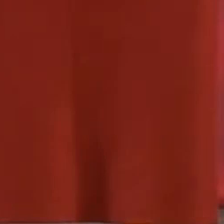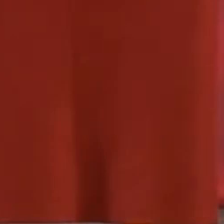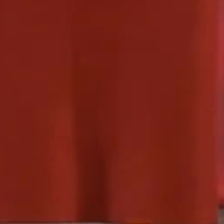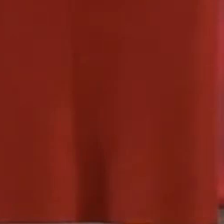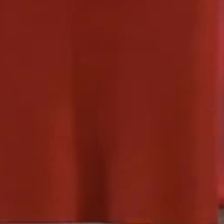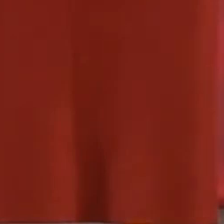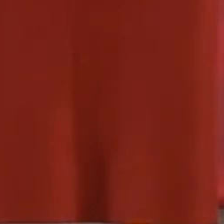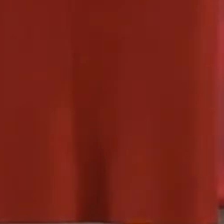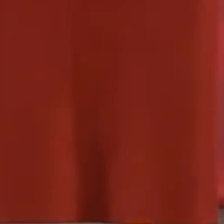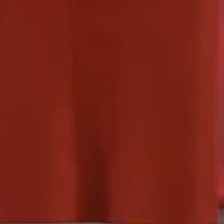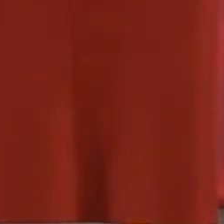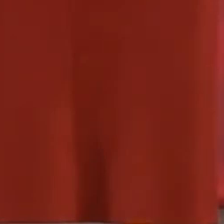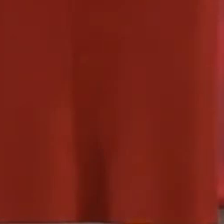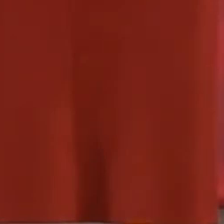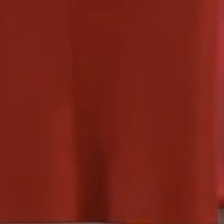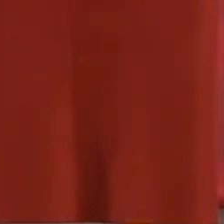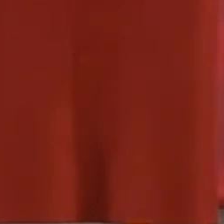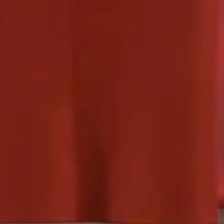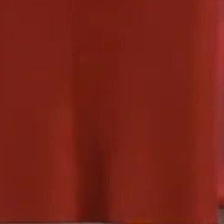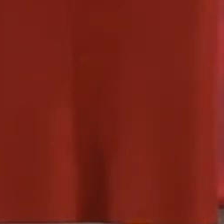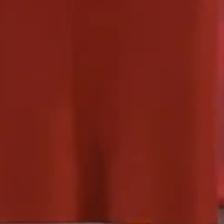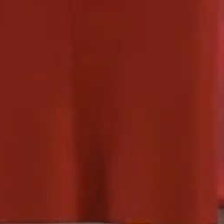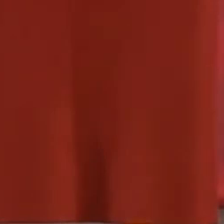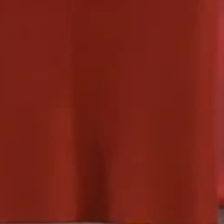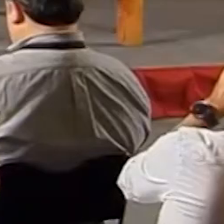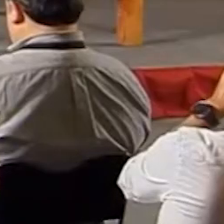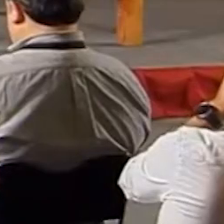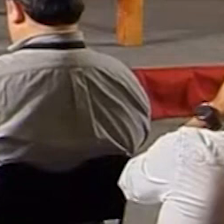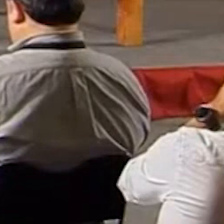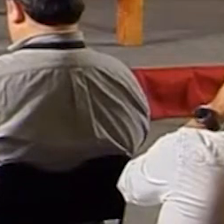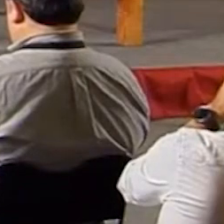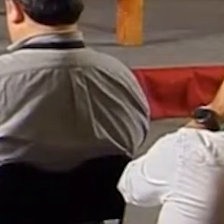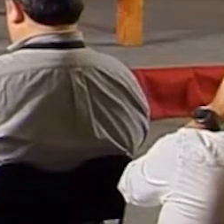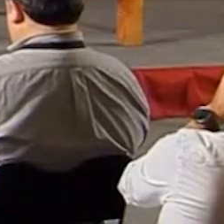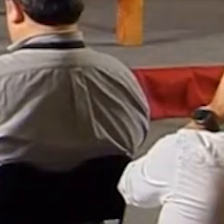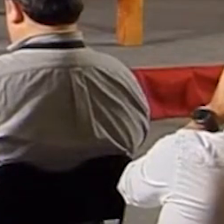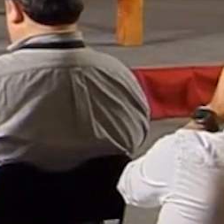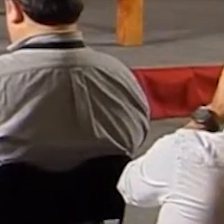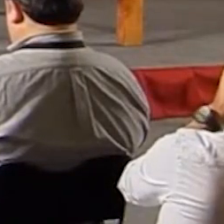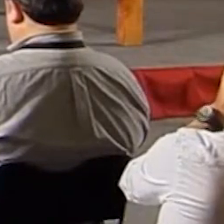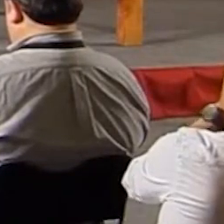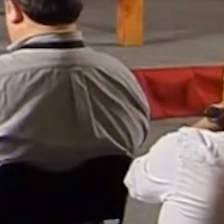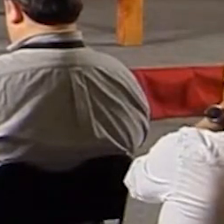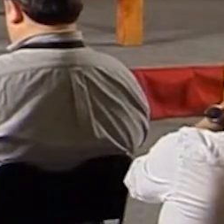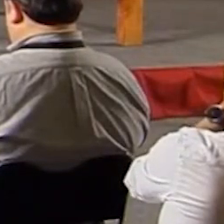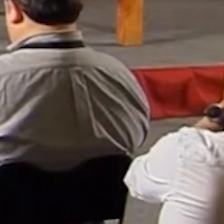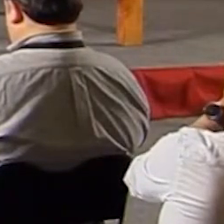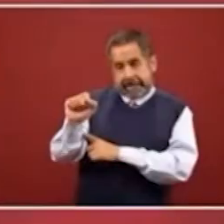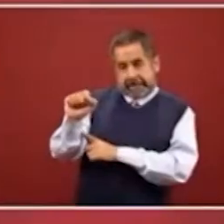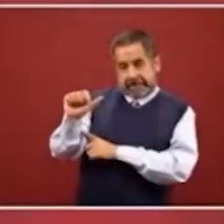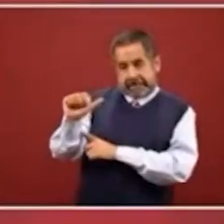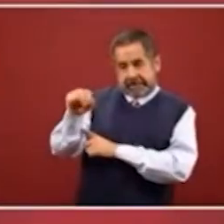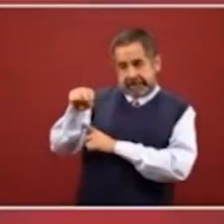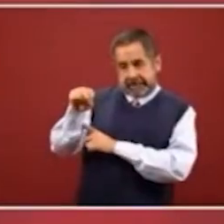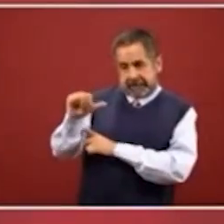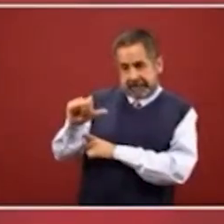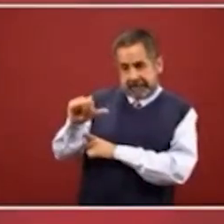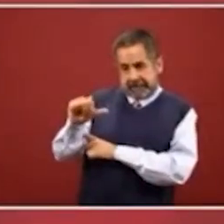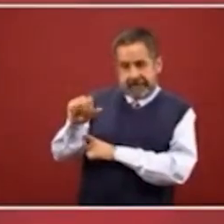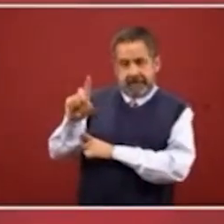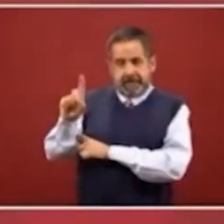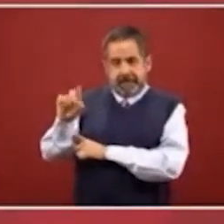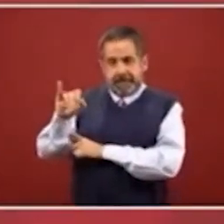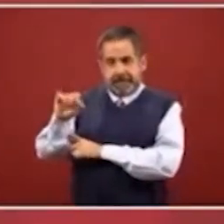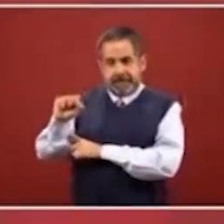El subsecretario de Salud, Hugo López-Gatell, dio a conocer que la cifra de casos confirmados por el virus COVID-19 en México subió